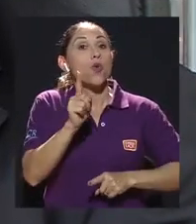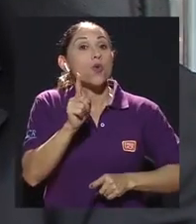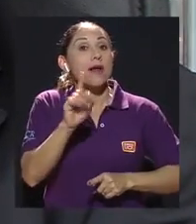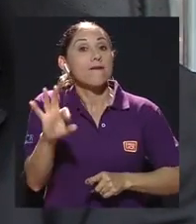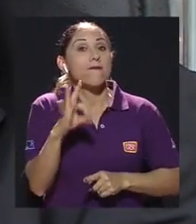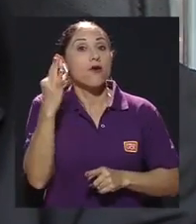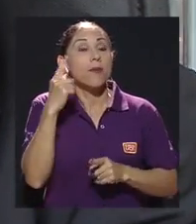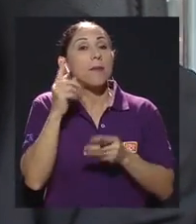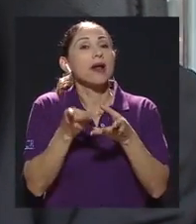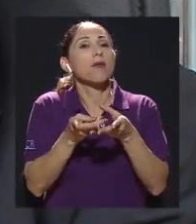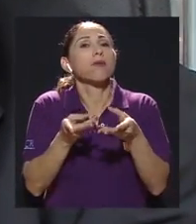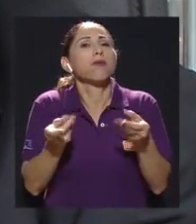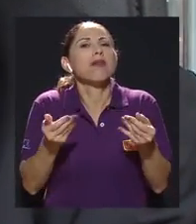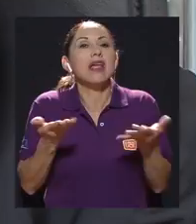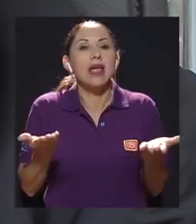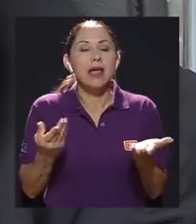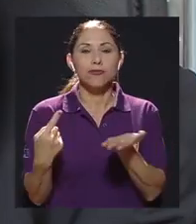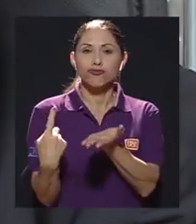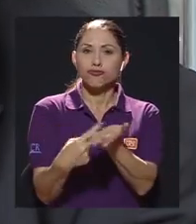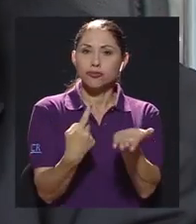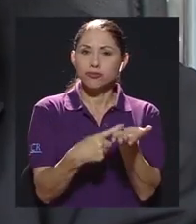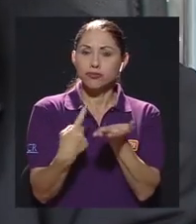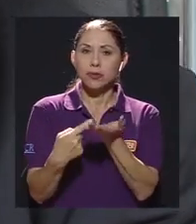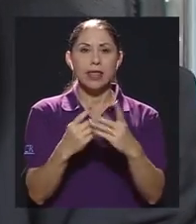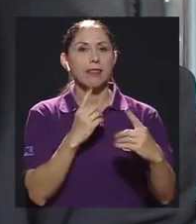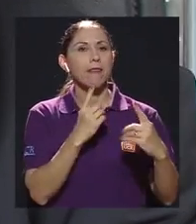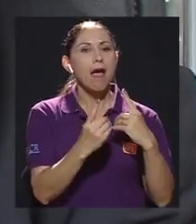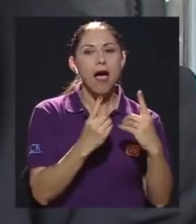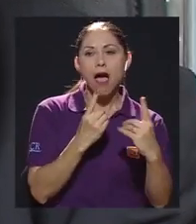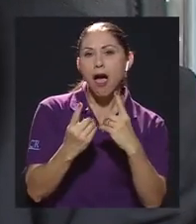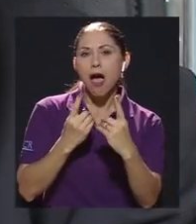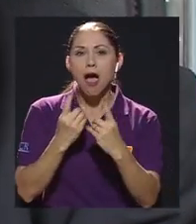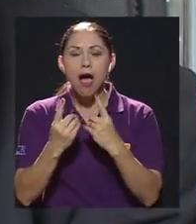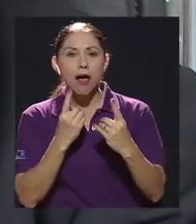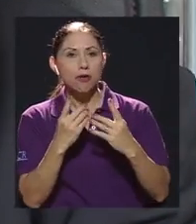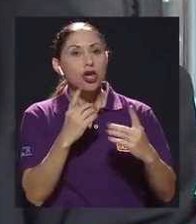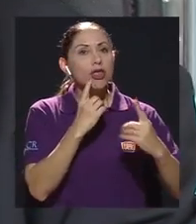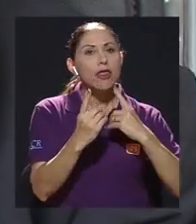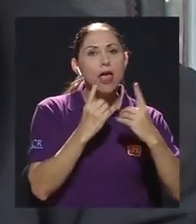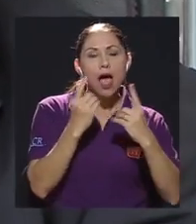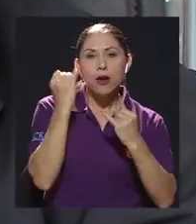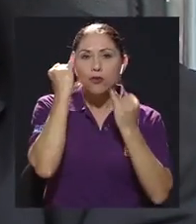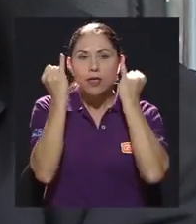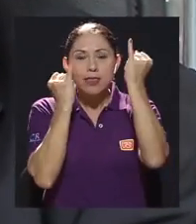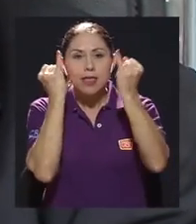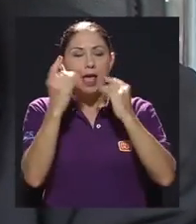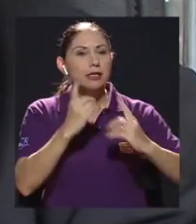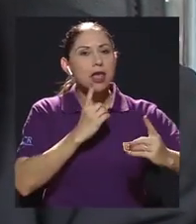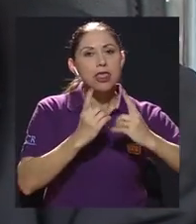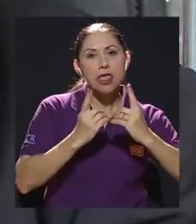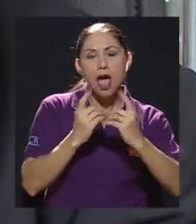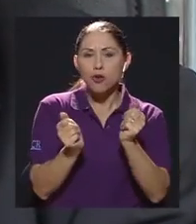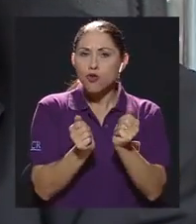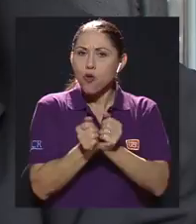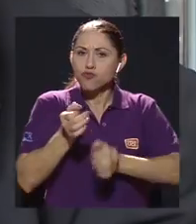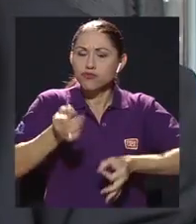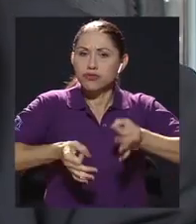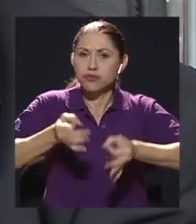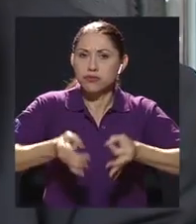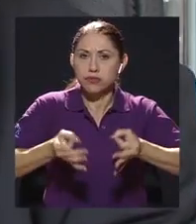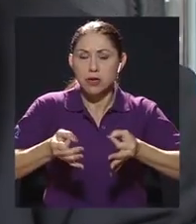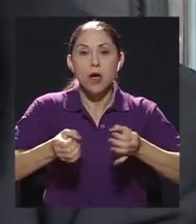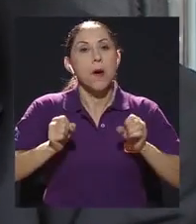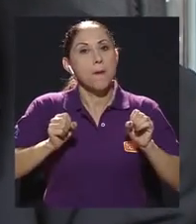los conflictos es el debate y el diálogo de ideas, el diálogo argumentado, el estar en condiciones además de